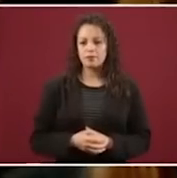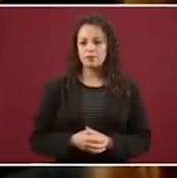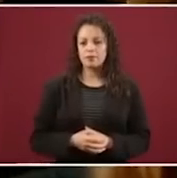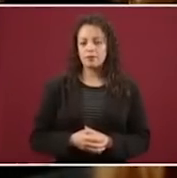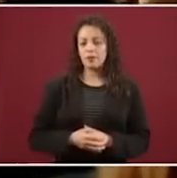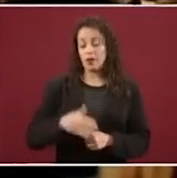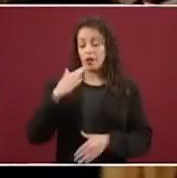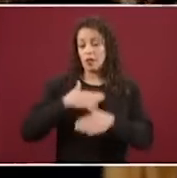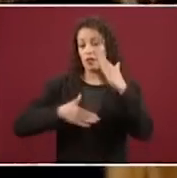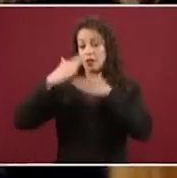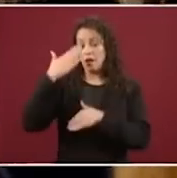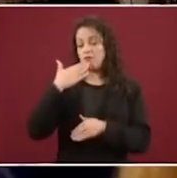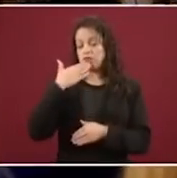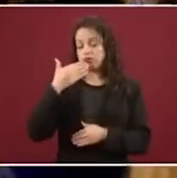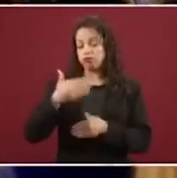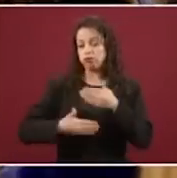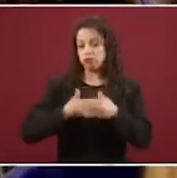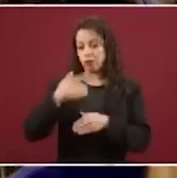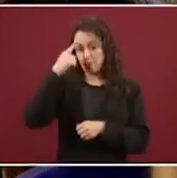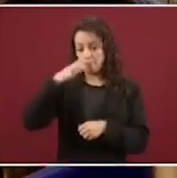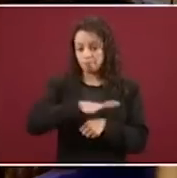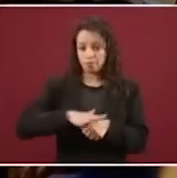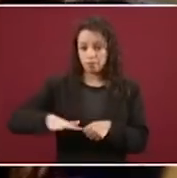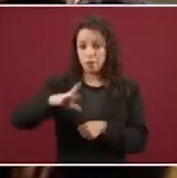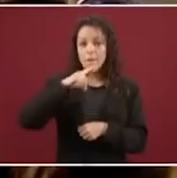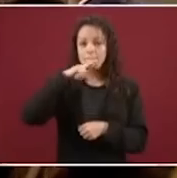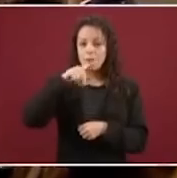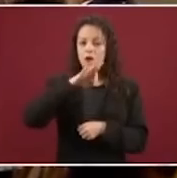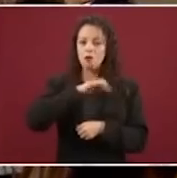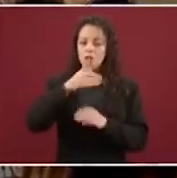construcción, ampliación, mejoramiento de vivienda,